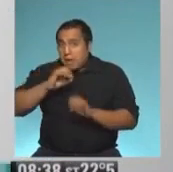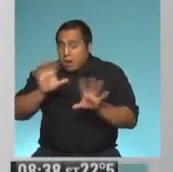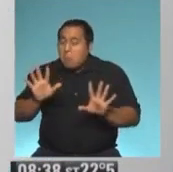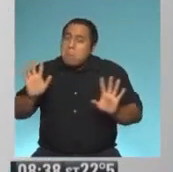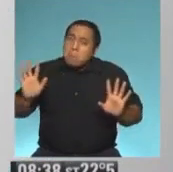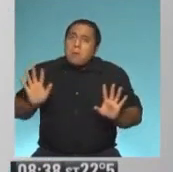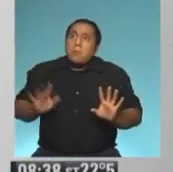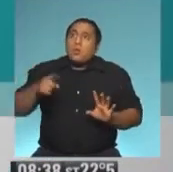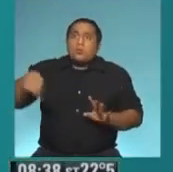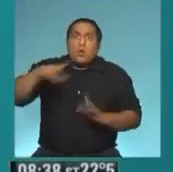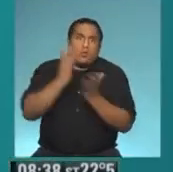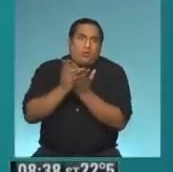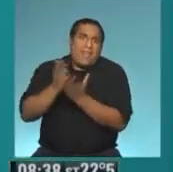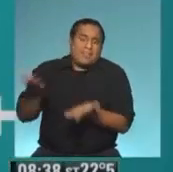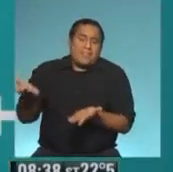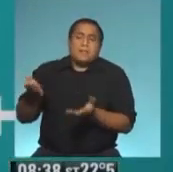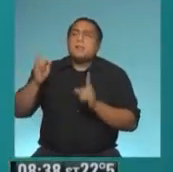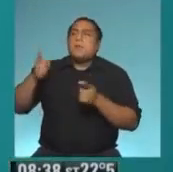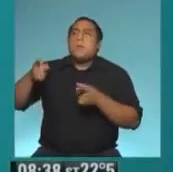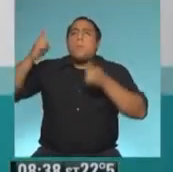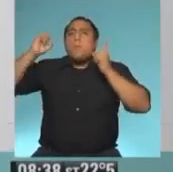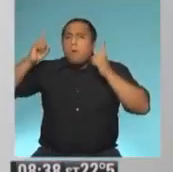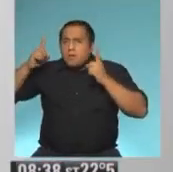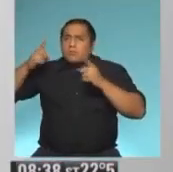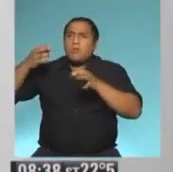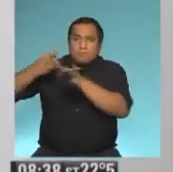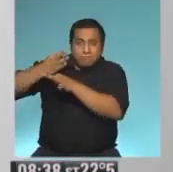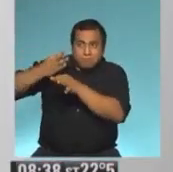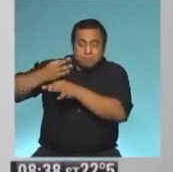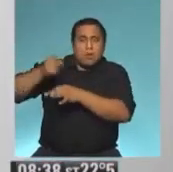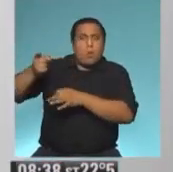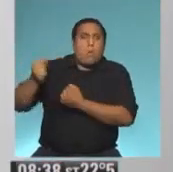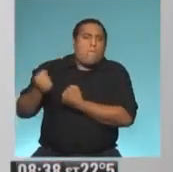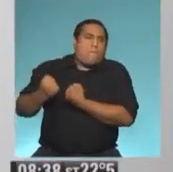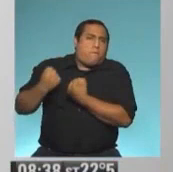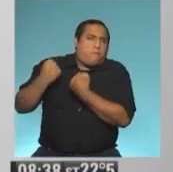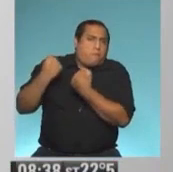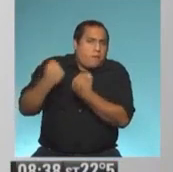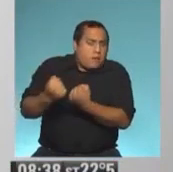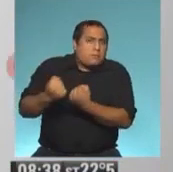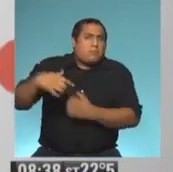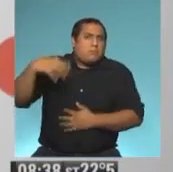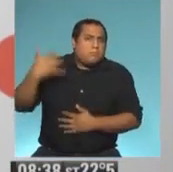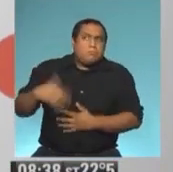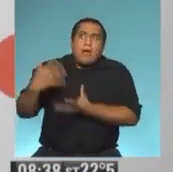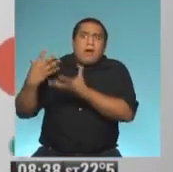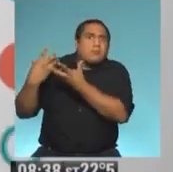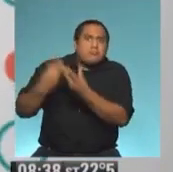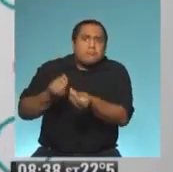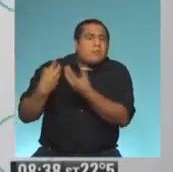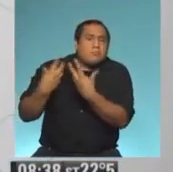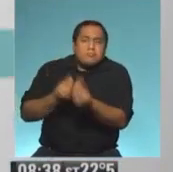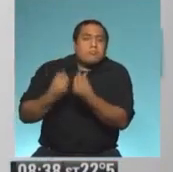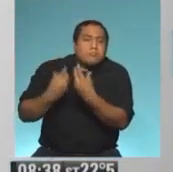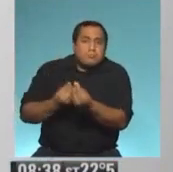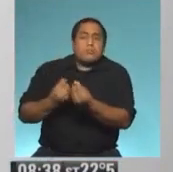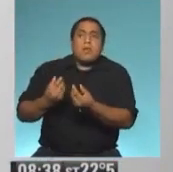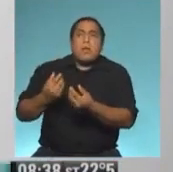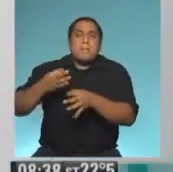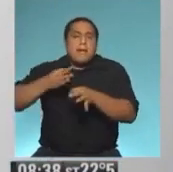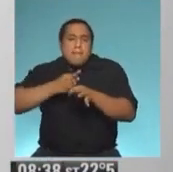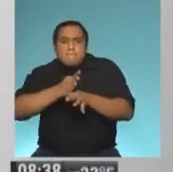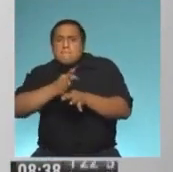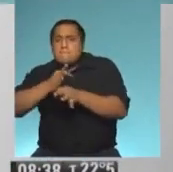También los acompañan los docentes. Los docentes hacen un esfuerzo para colaborar en la